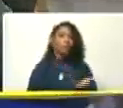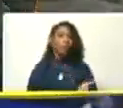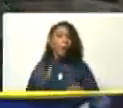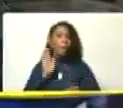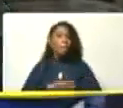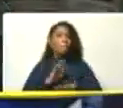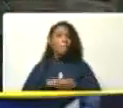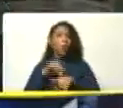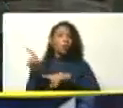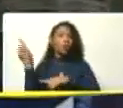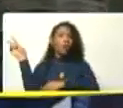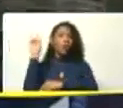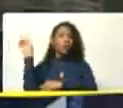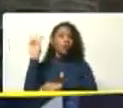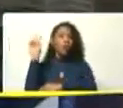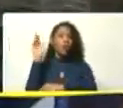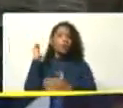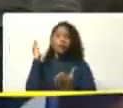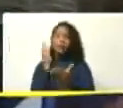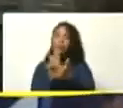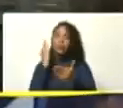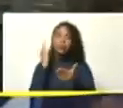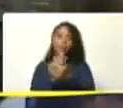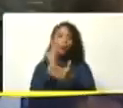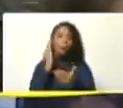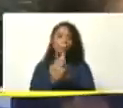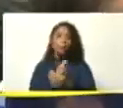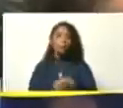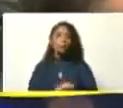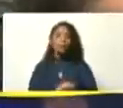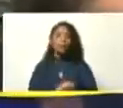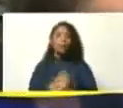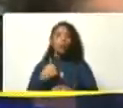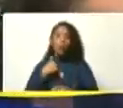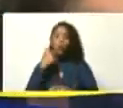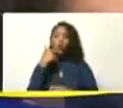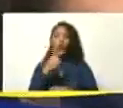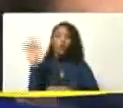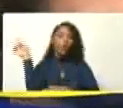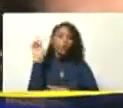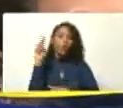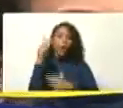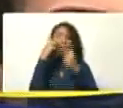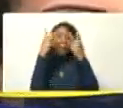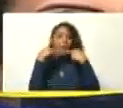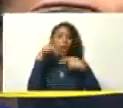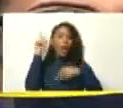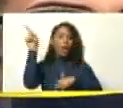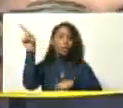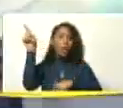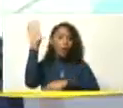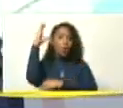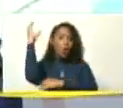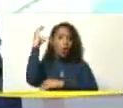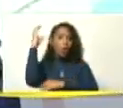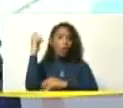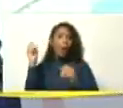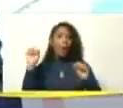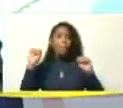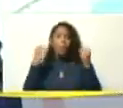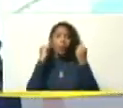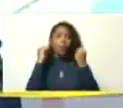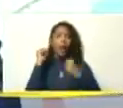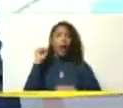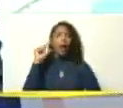eso Venezuela siempre, se lo digo a los venezolanos que me escuchan en Bogotá, en